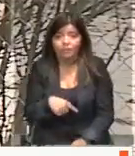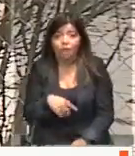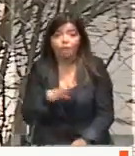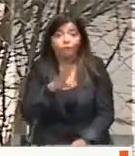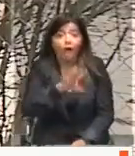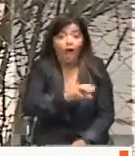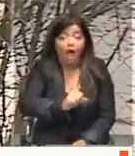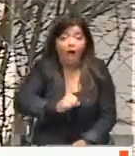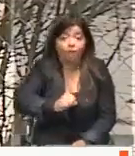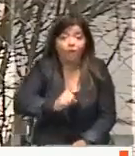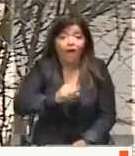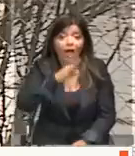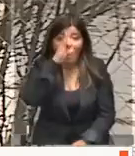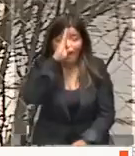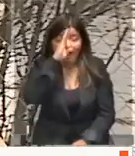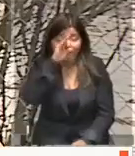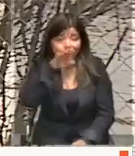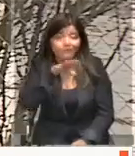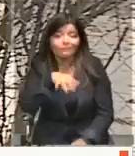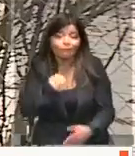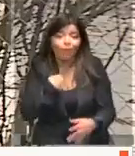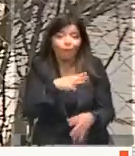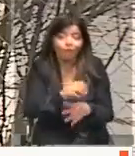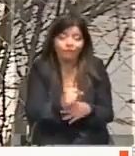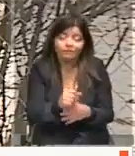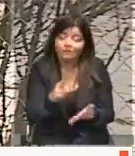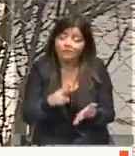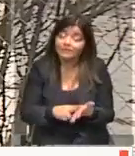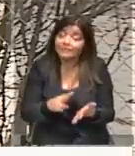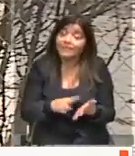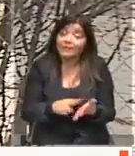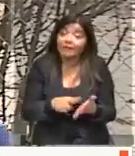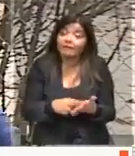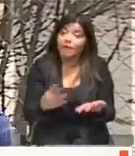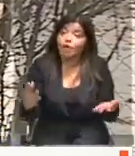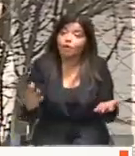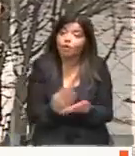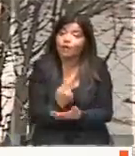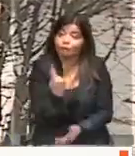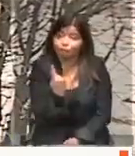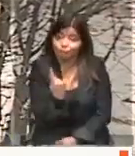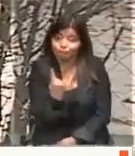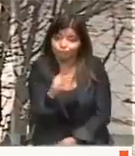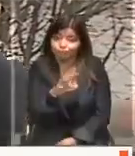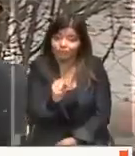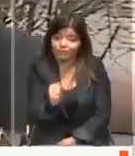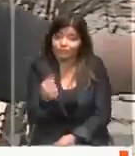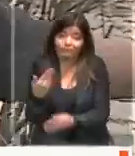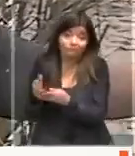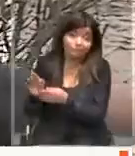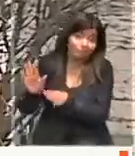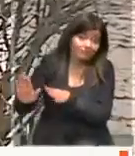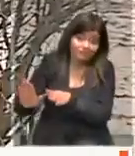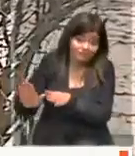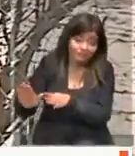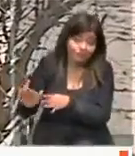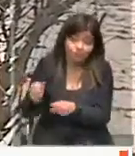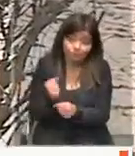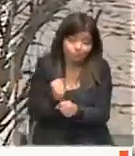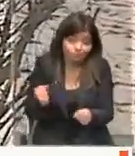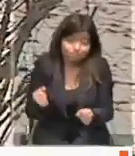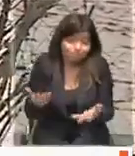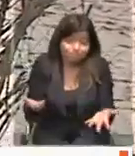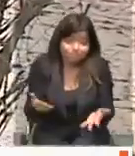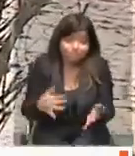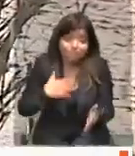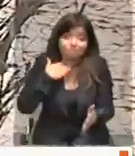los perritos y la verdad que logramos sacar a uno y dejar a otro porque no podía, el